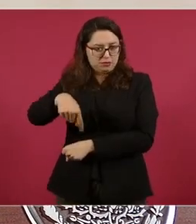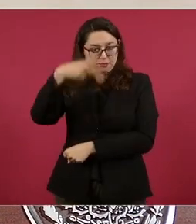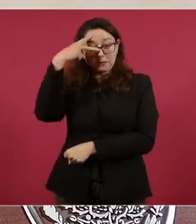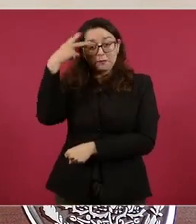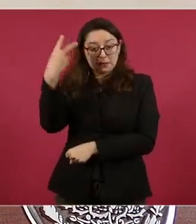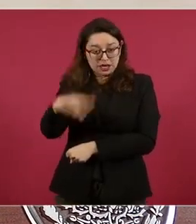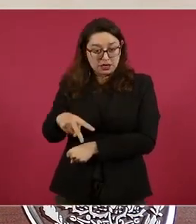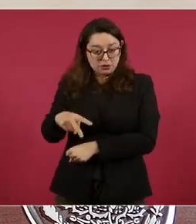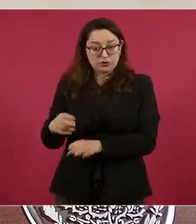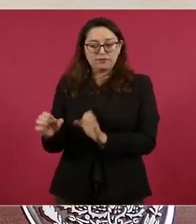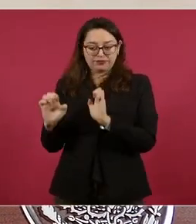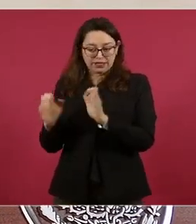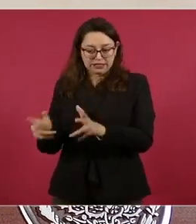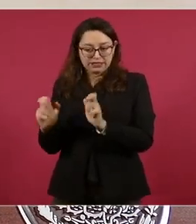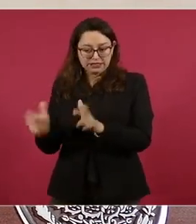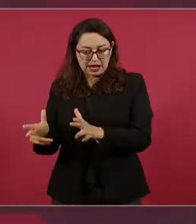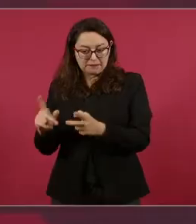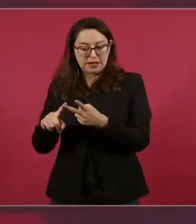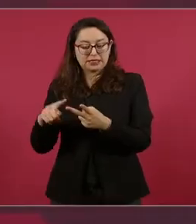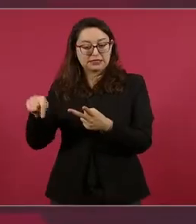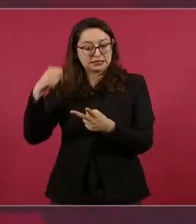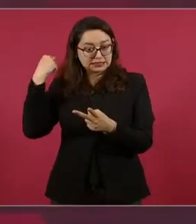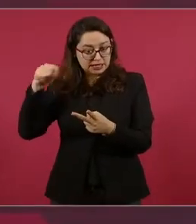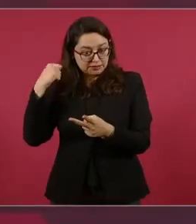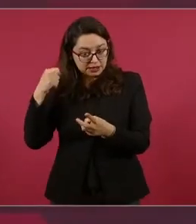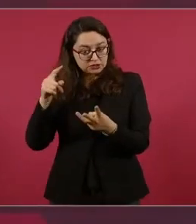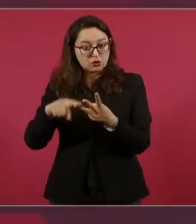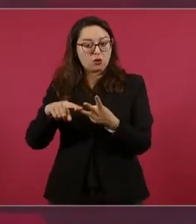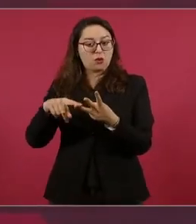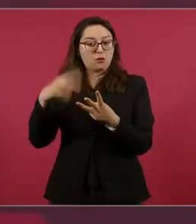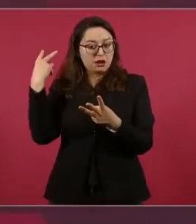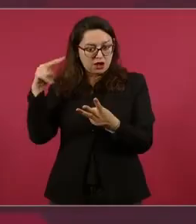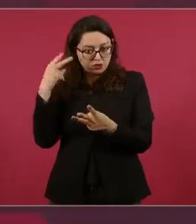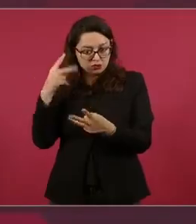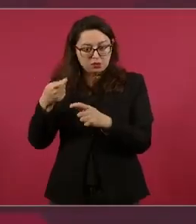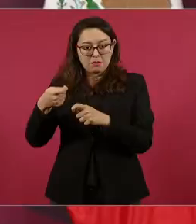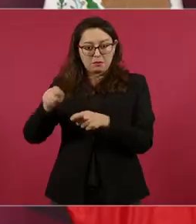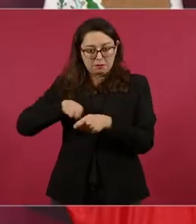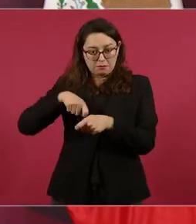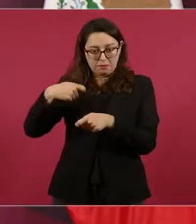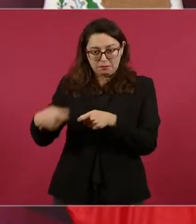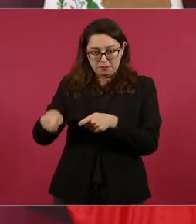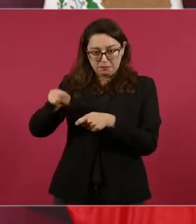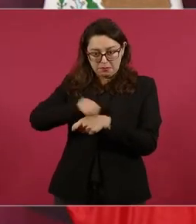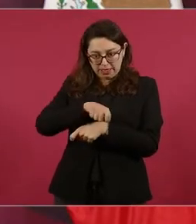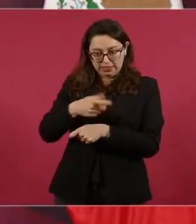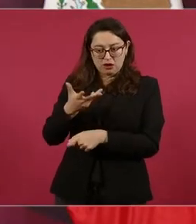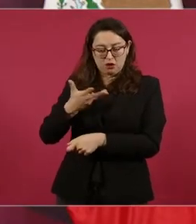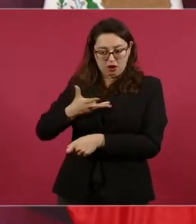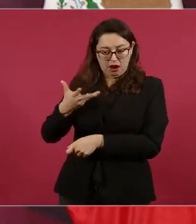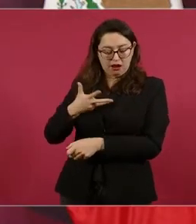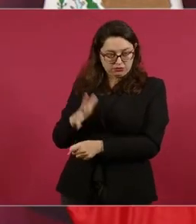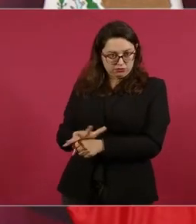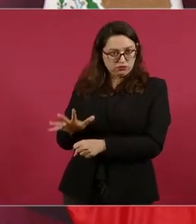de Chiapas de Tabasco de Veracruz también de